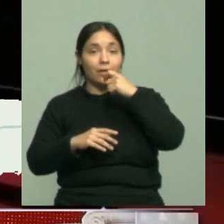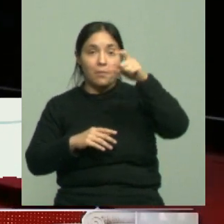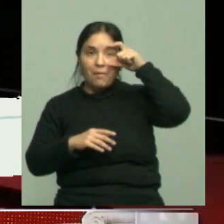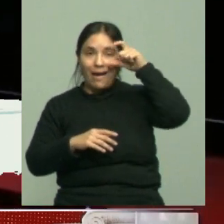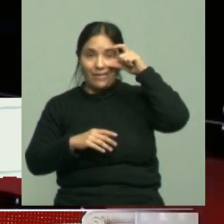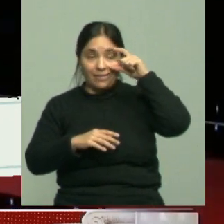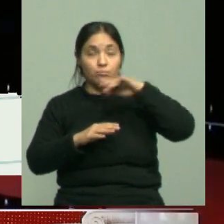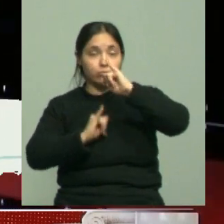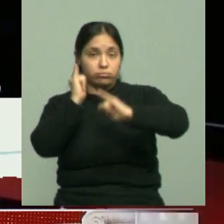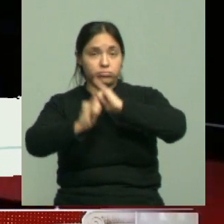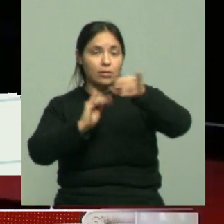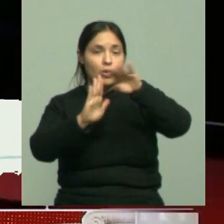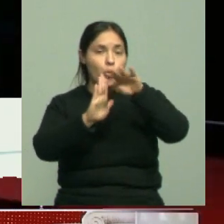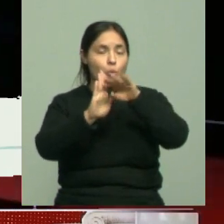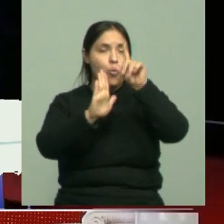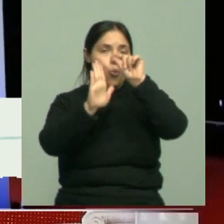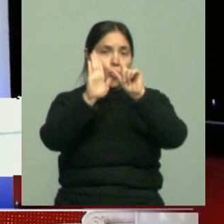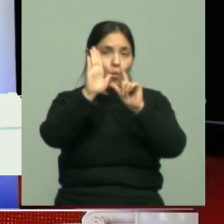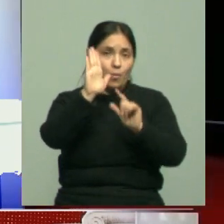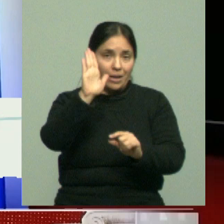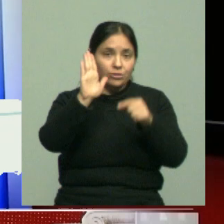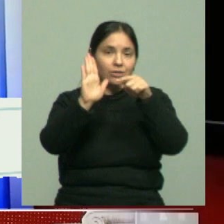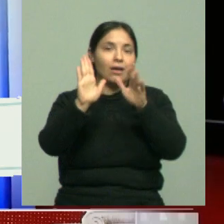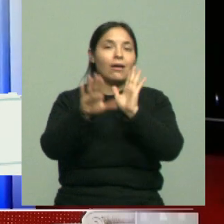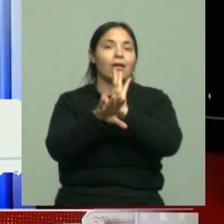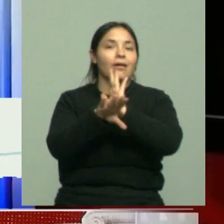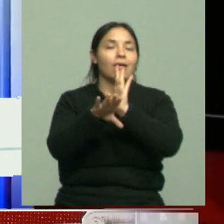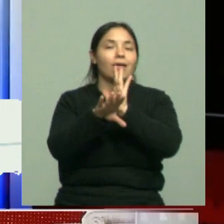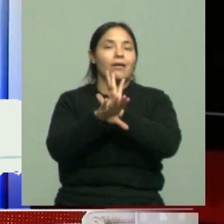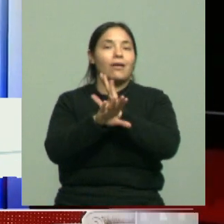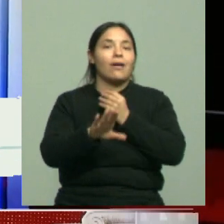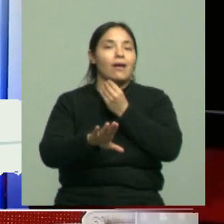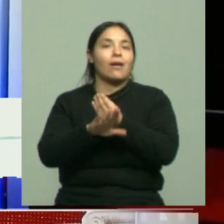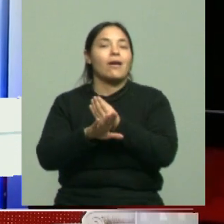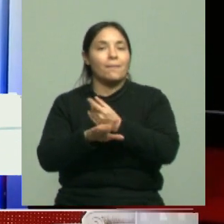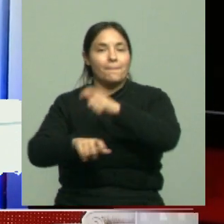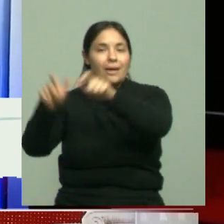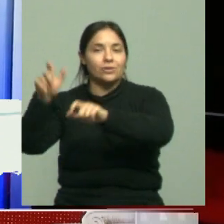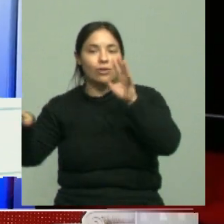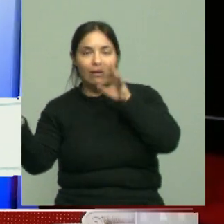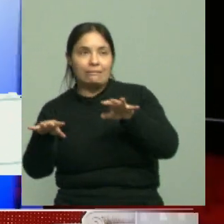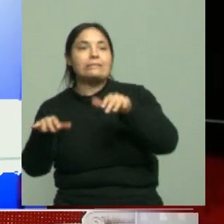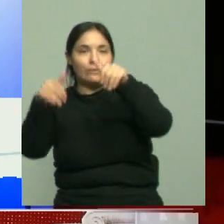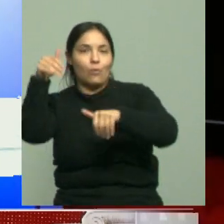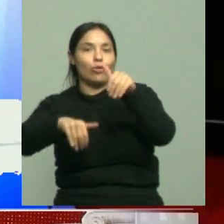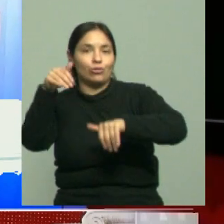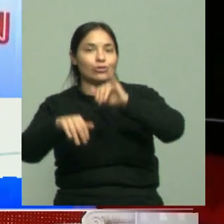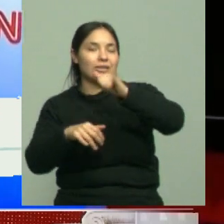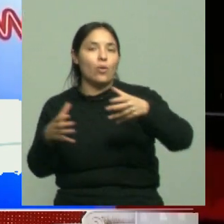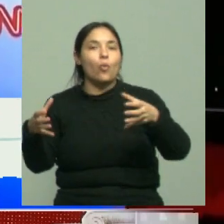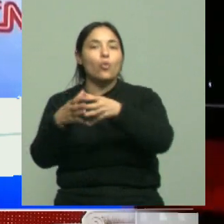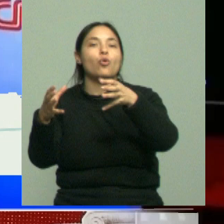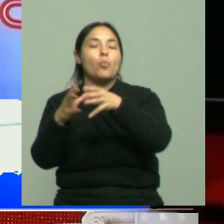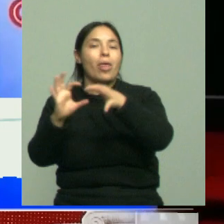cuales hoy por hoy le siguen dando a él como el candidato con mayor intención de voto de los demócratas. Obviamente que está